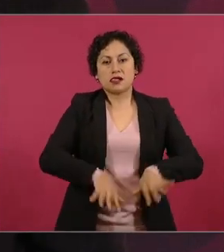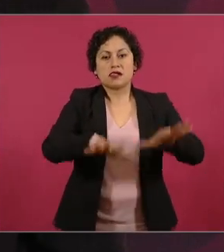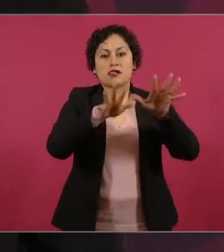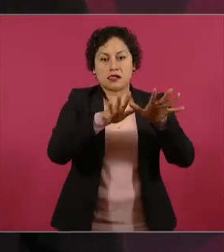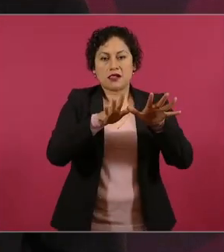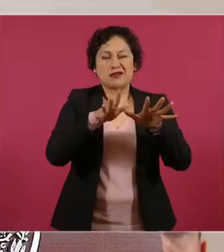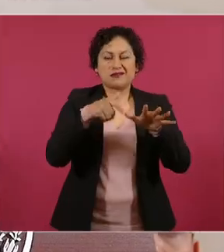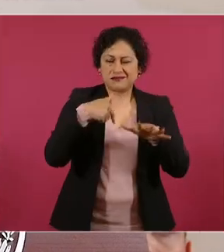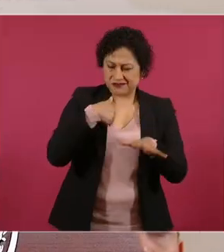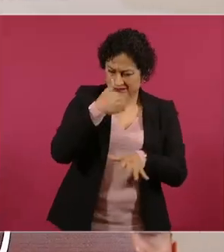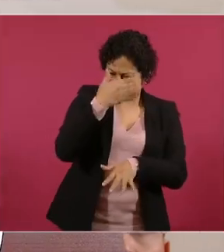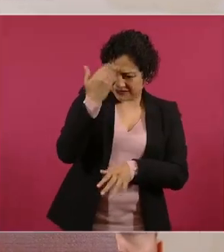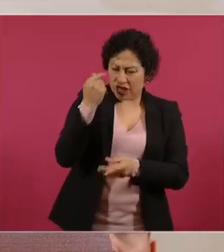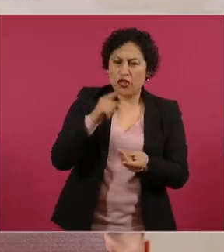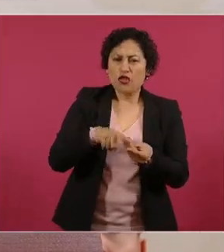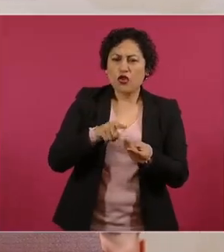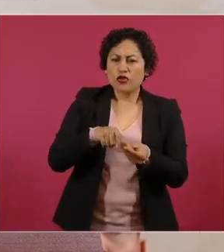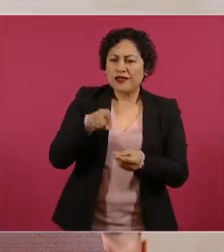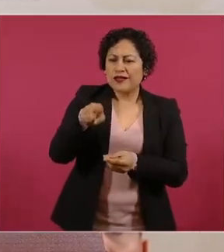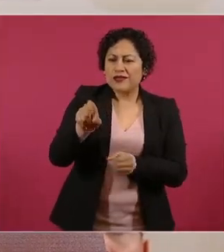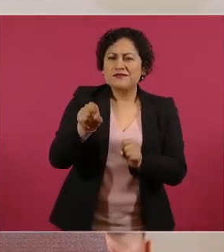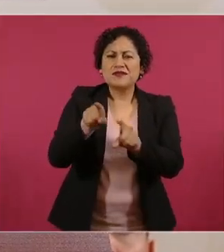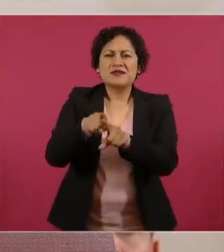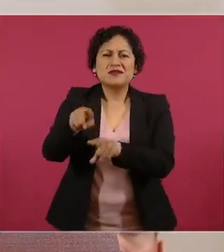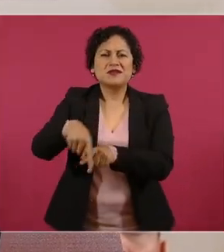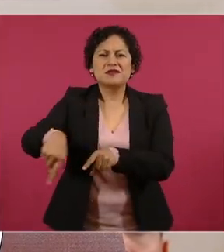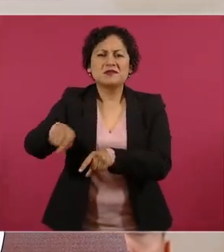Carmen Aristegui, o sea,